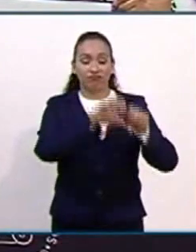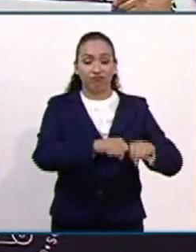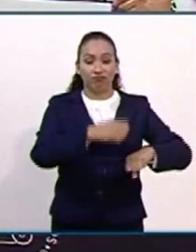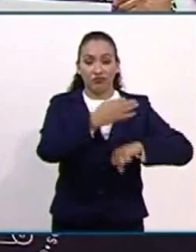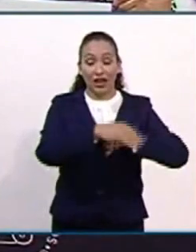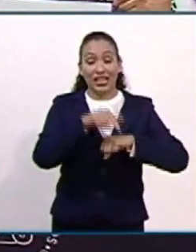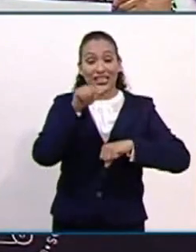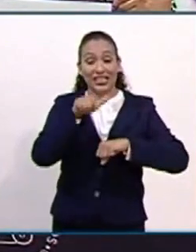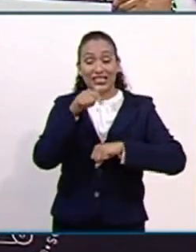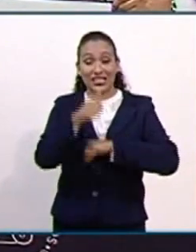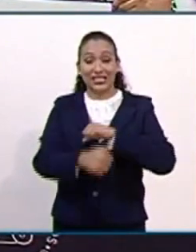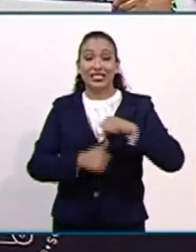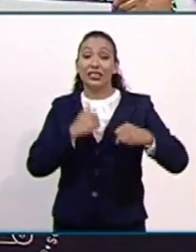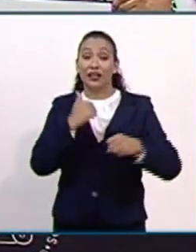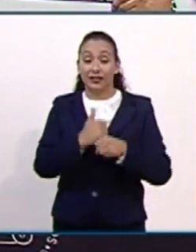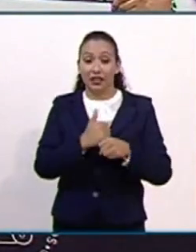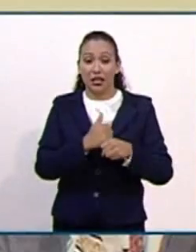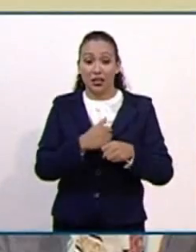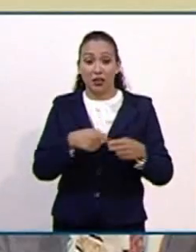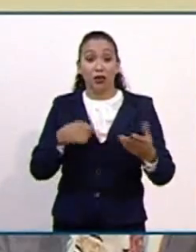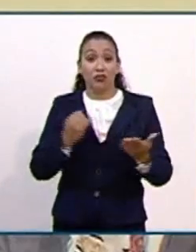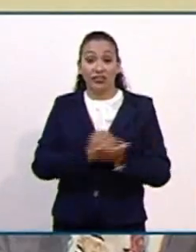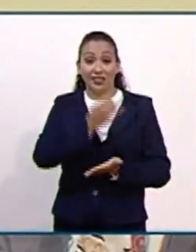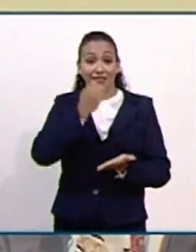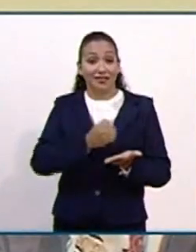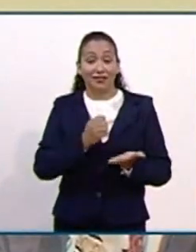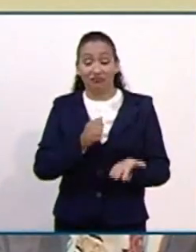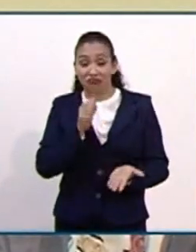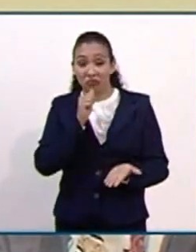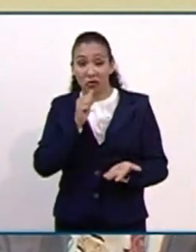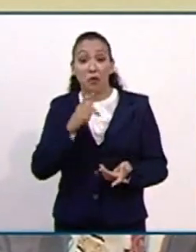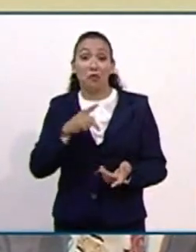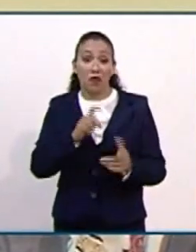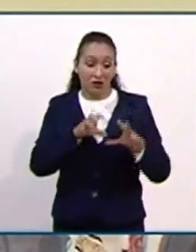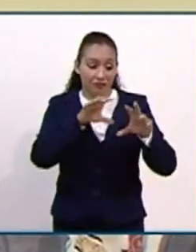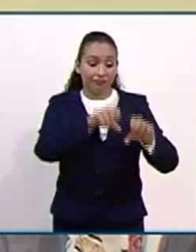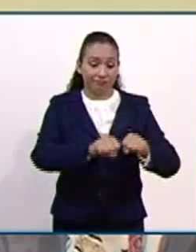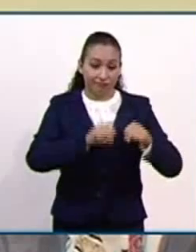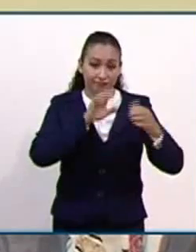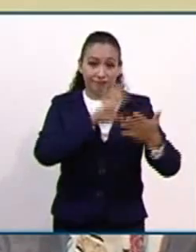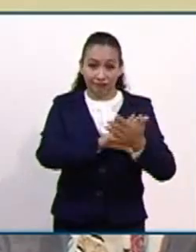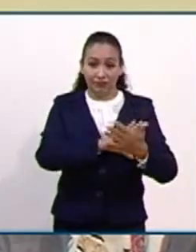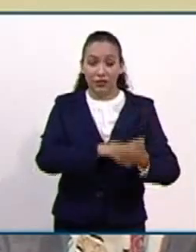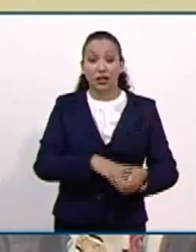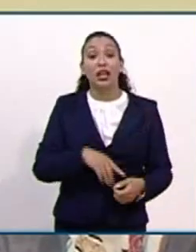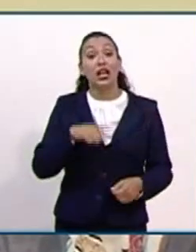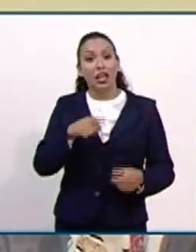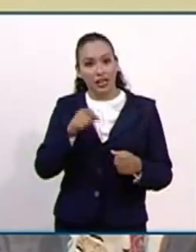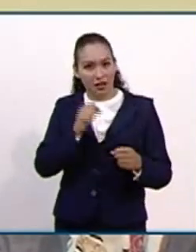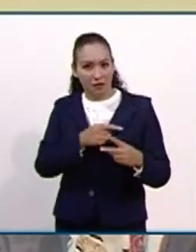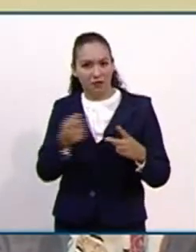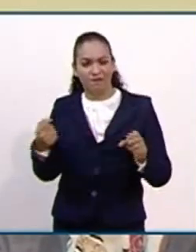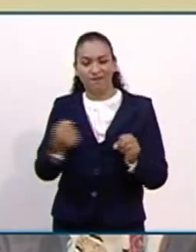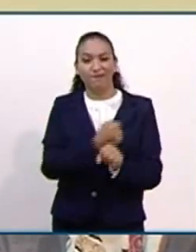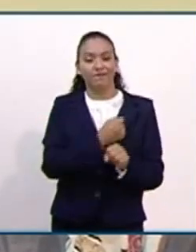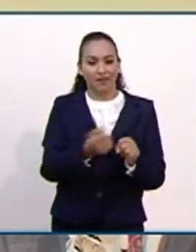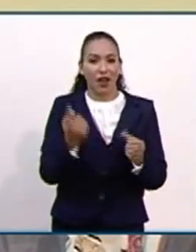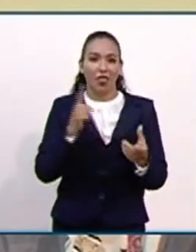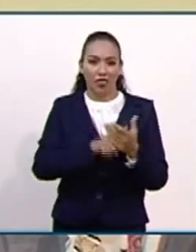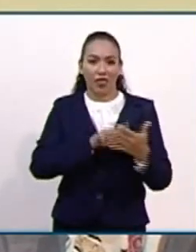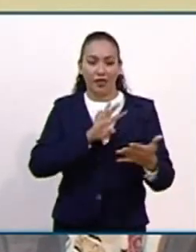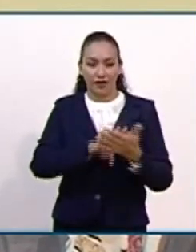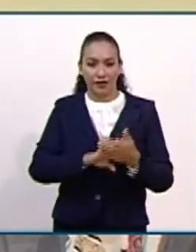17 años sin que les hubiera dictado sentencia, además de que fueron víctimas de tortura. En su sentencia, la